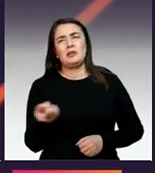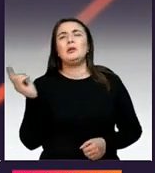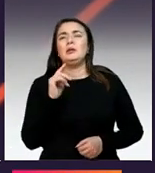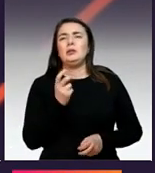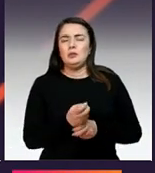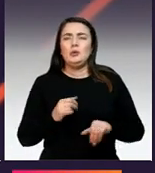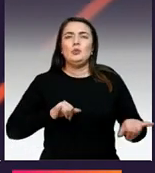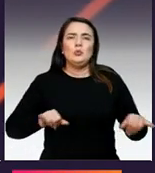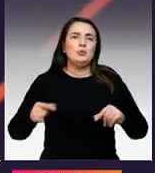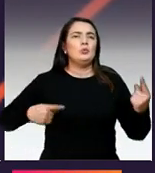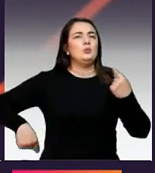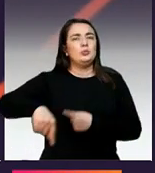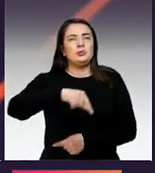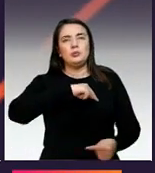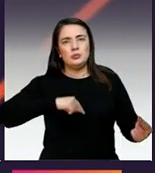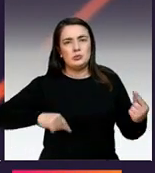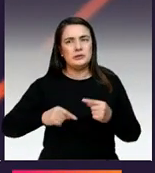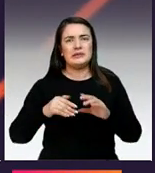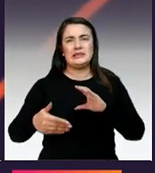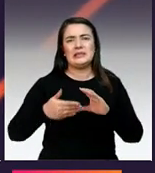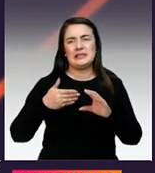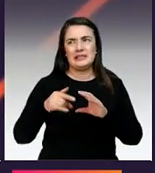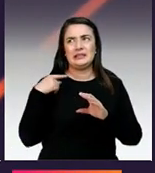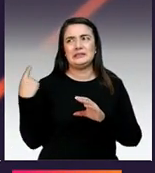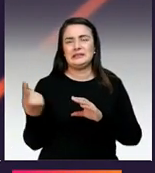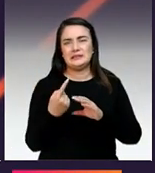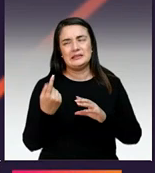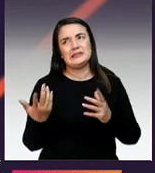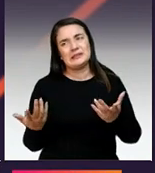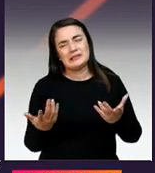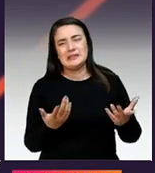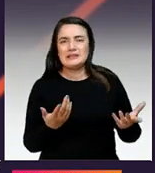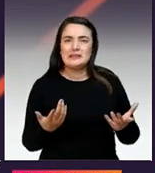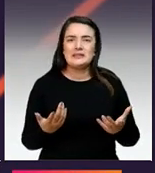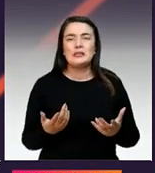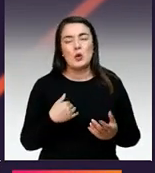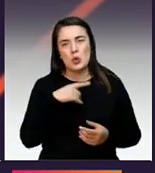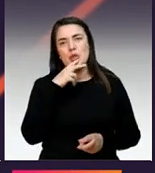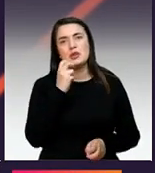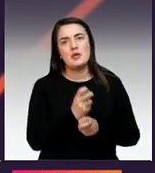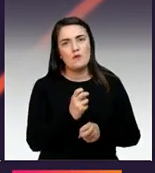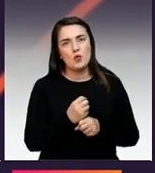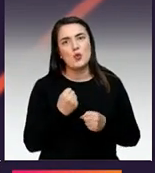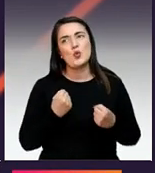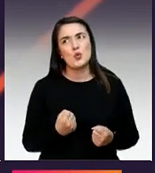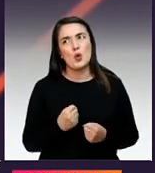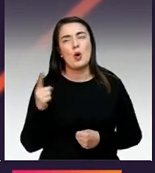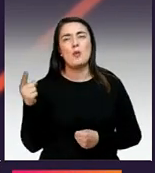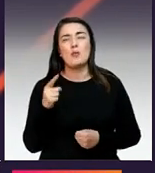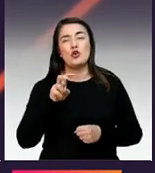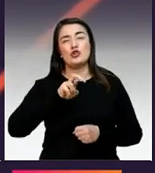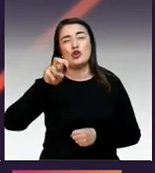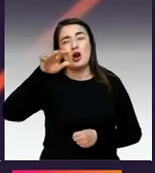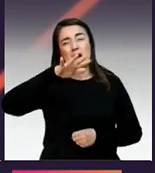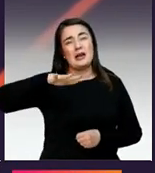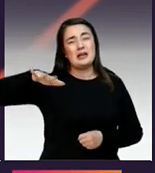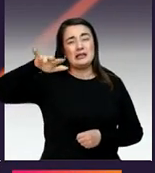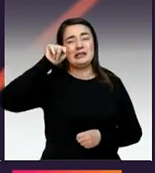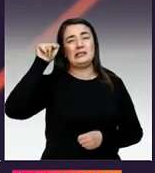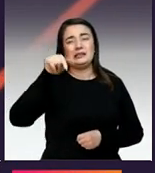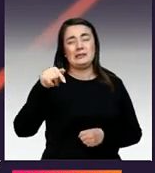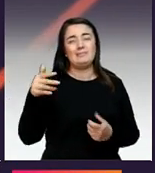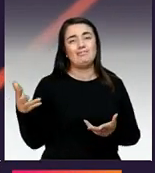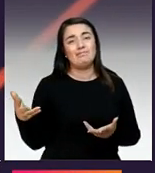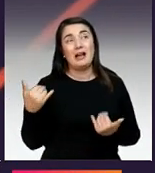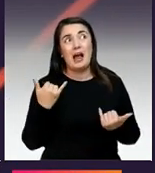con una climatología dura porque va a ser por el norte y digamos que en este